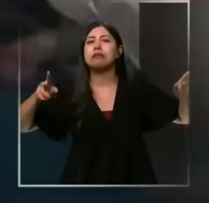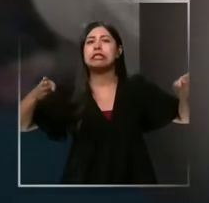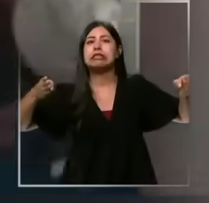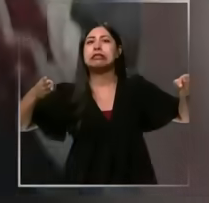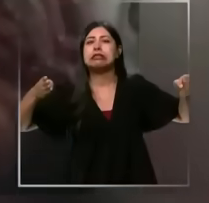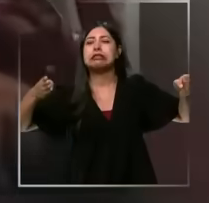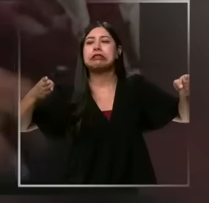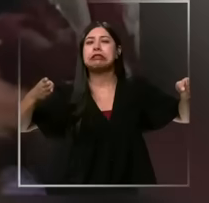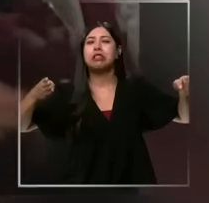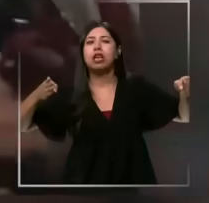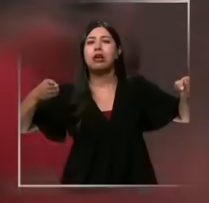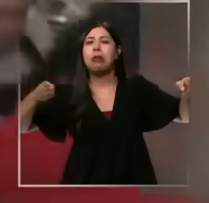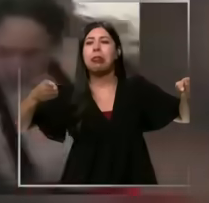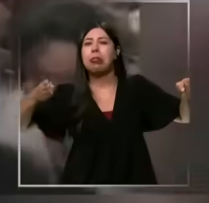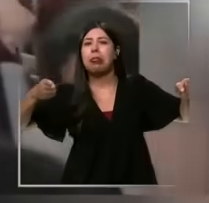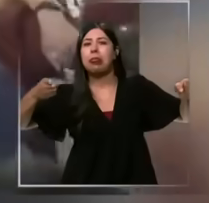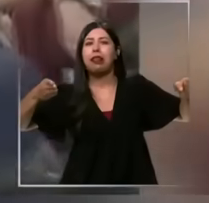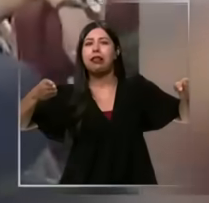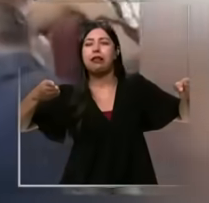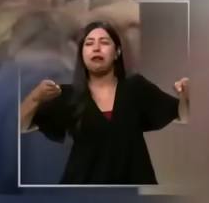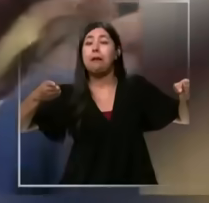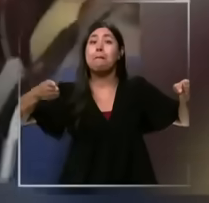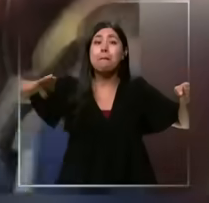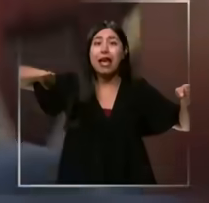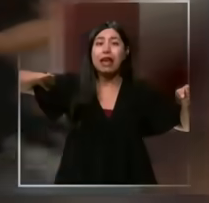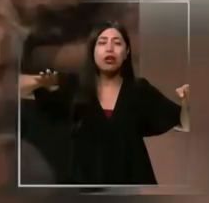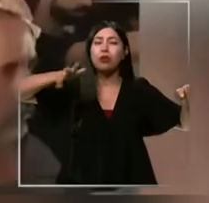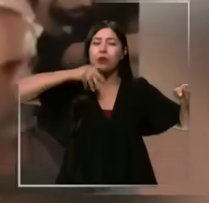instante, puede pasar, y entonces eso hace que el avión también,